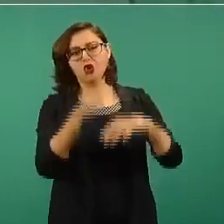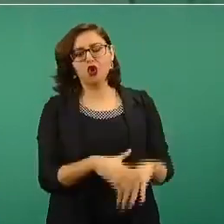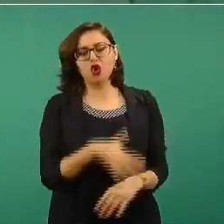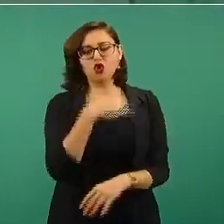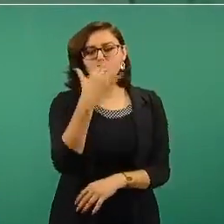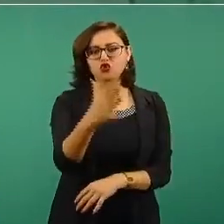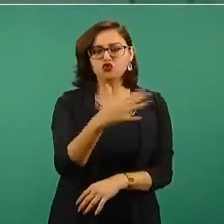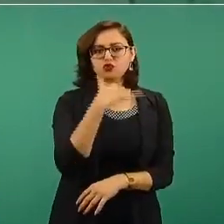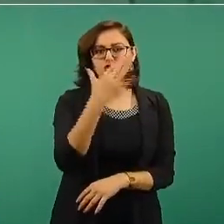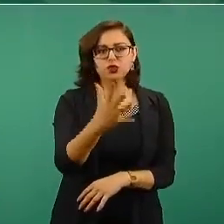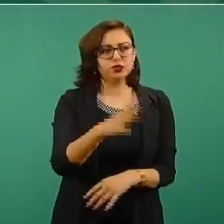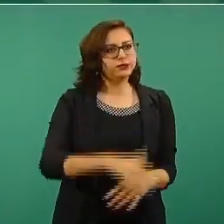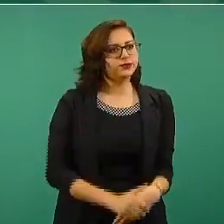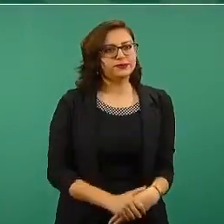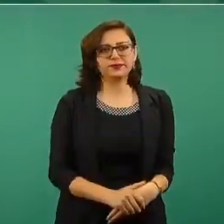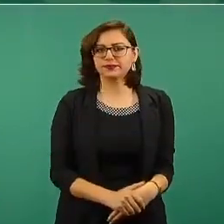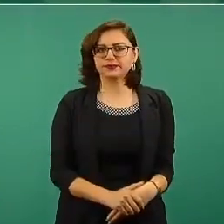acuerdo.